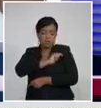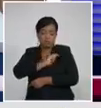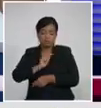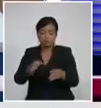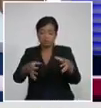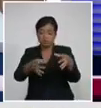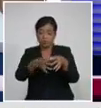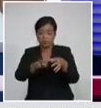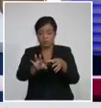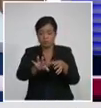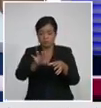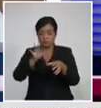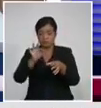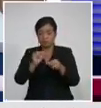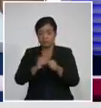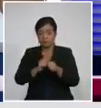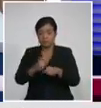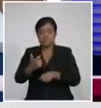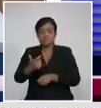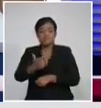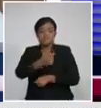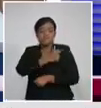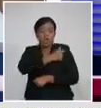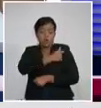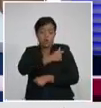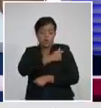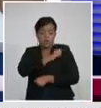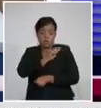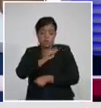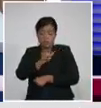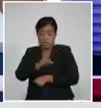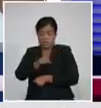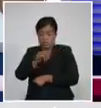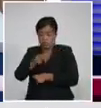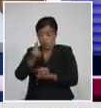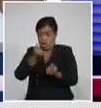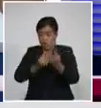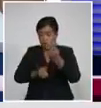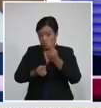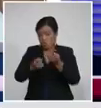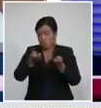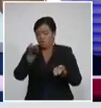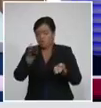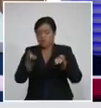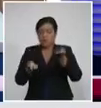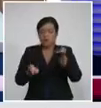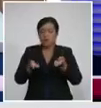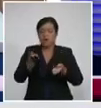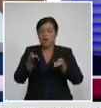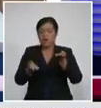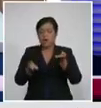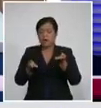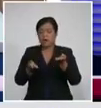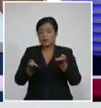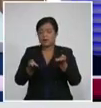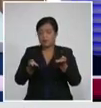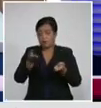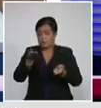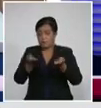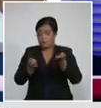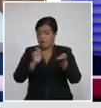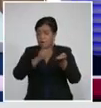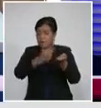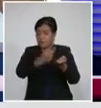Y vacunar un grupo de personas y compararla con personas que tienen un